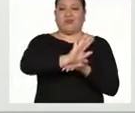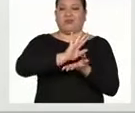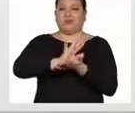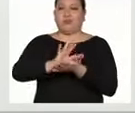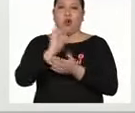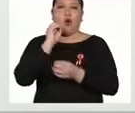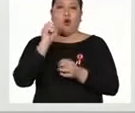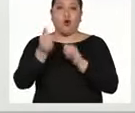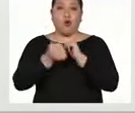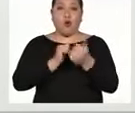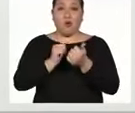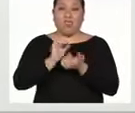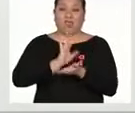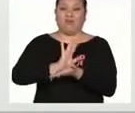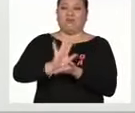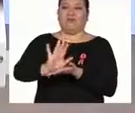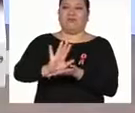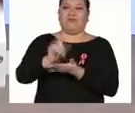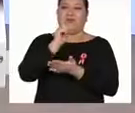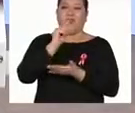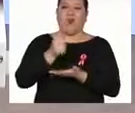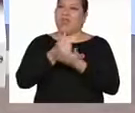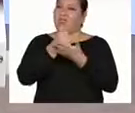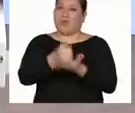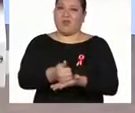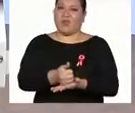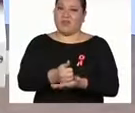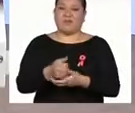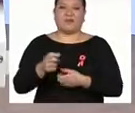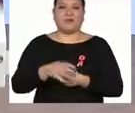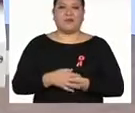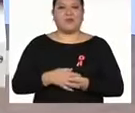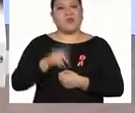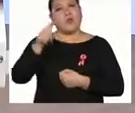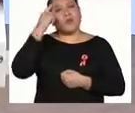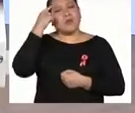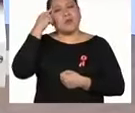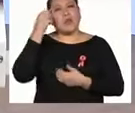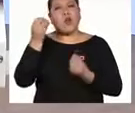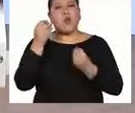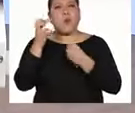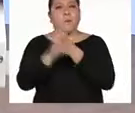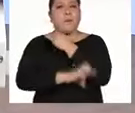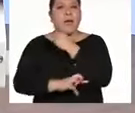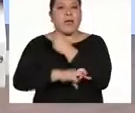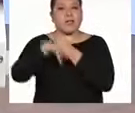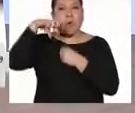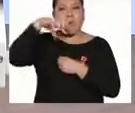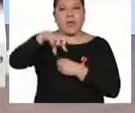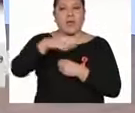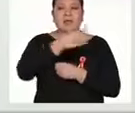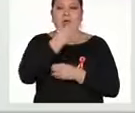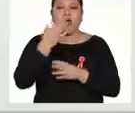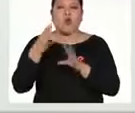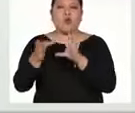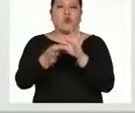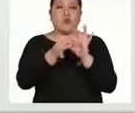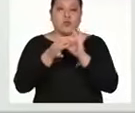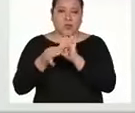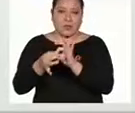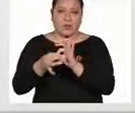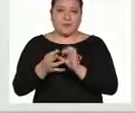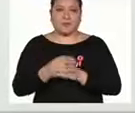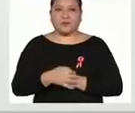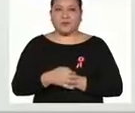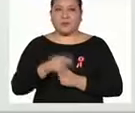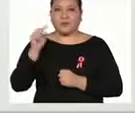competencia restan en lugar de sumar. ¿Cómo crees que país con P pueda ser un poco más unificado y armónico? Tiene que